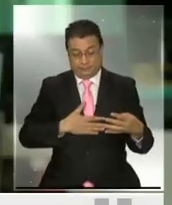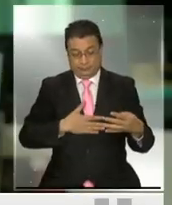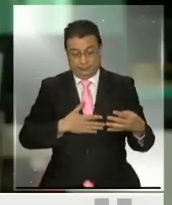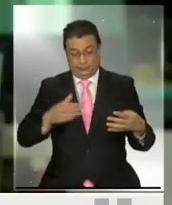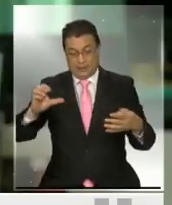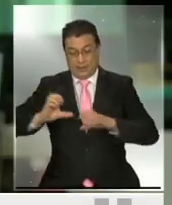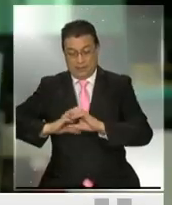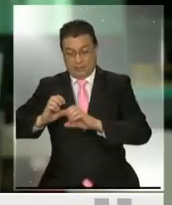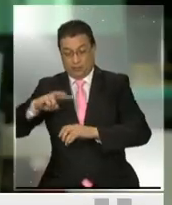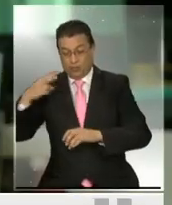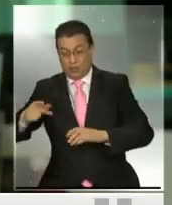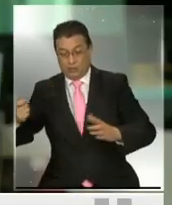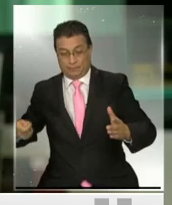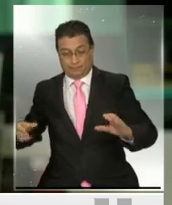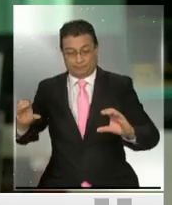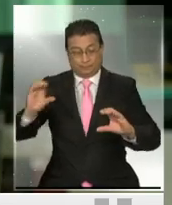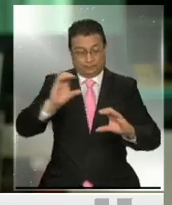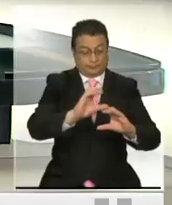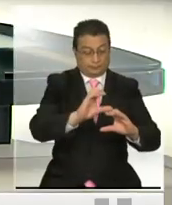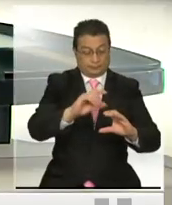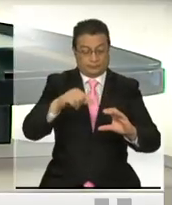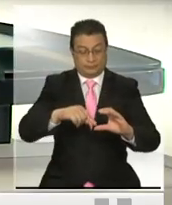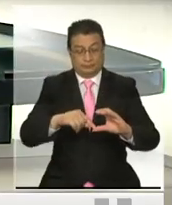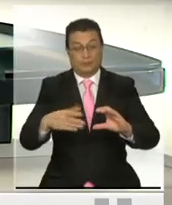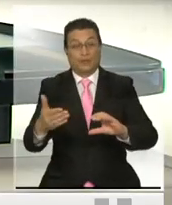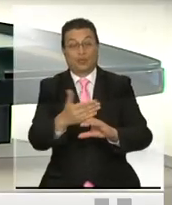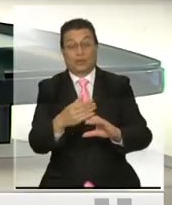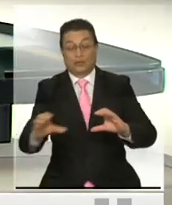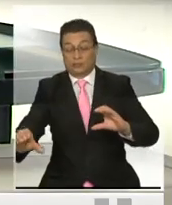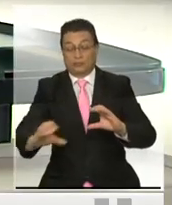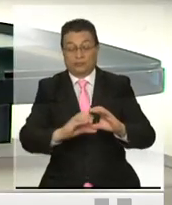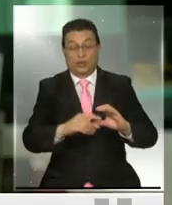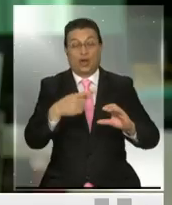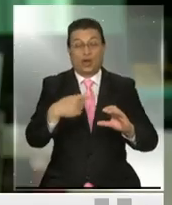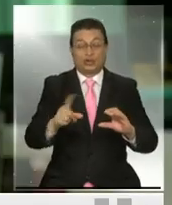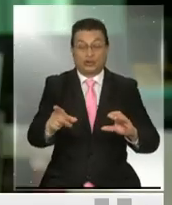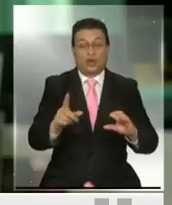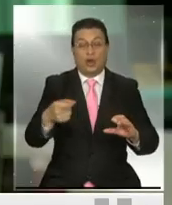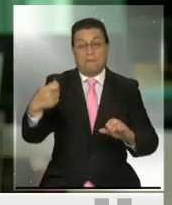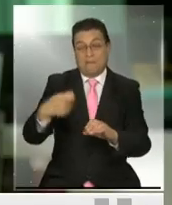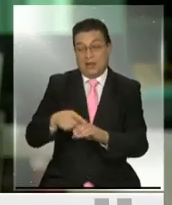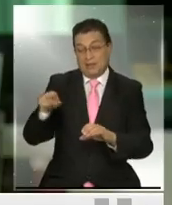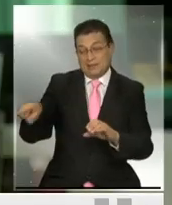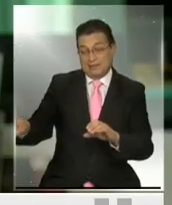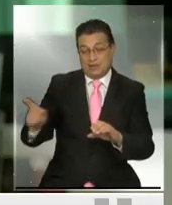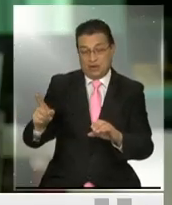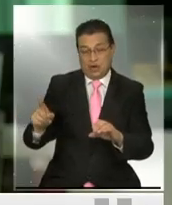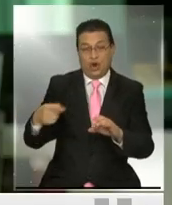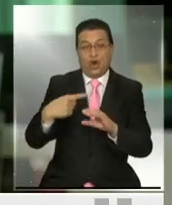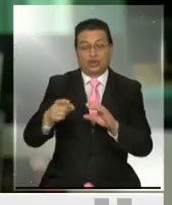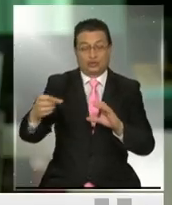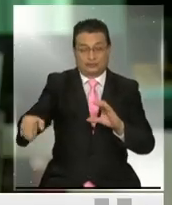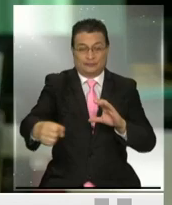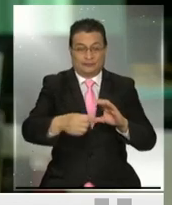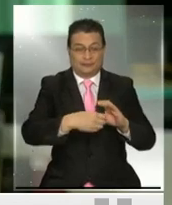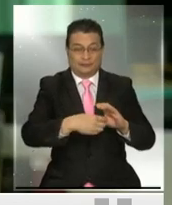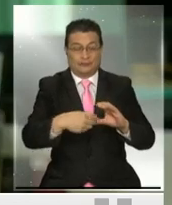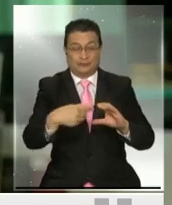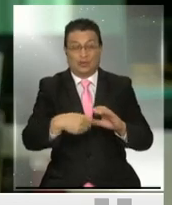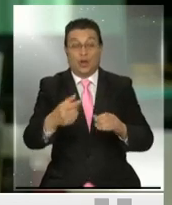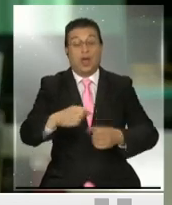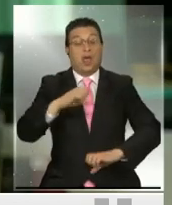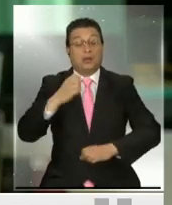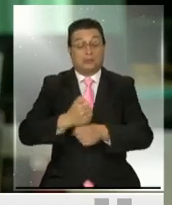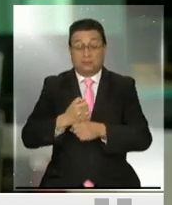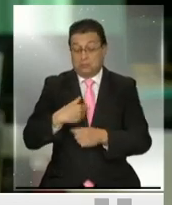15 y un complemento de la composición del sueldo en exactamente que hay una parte que no la paga el empleador y en consecuencia no no se ve afectado ni su